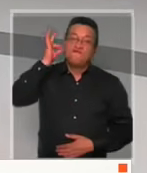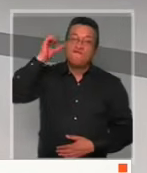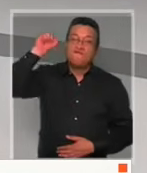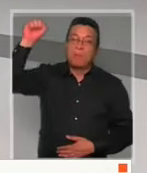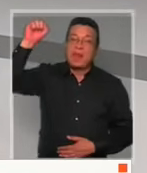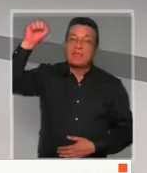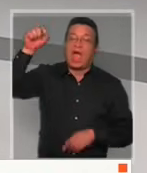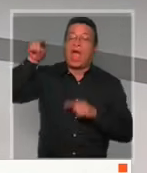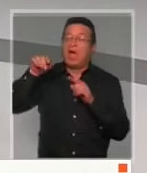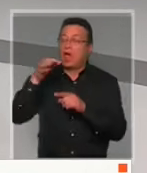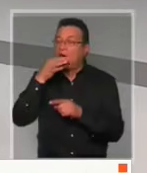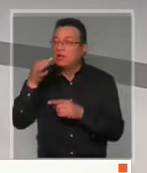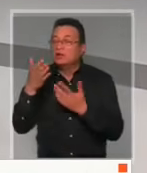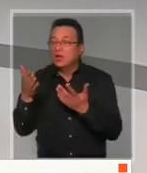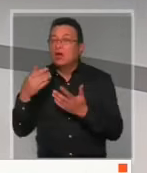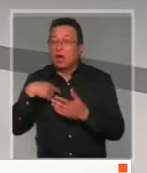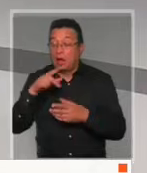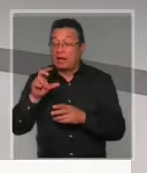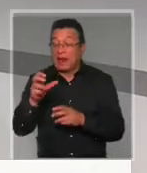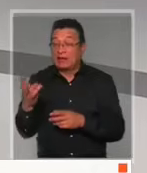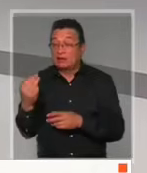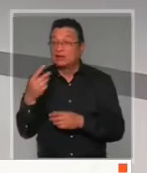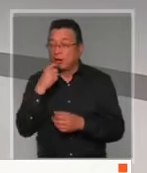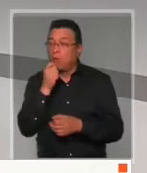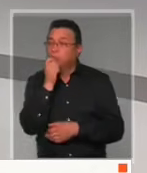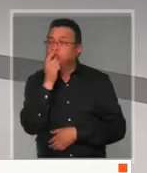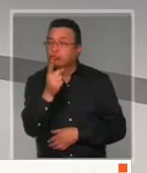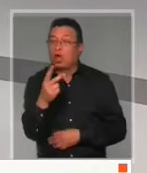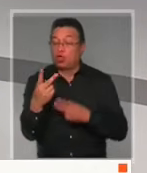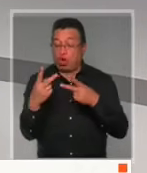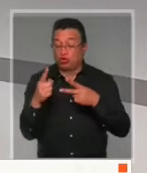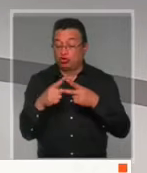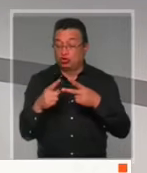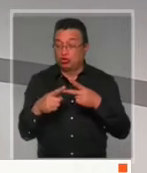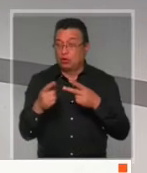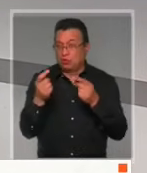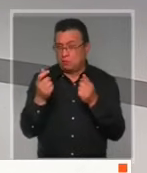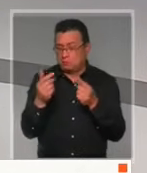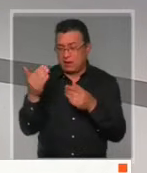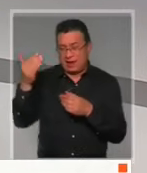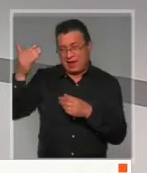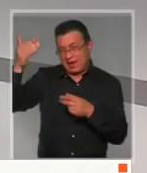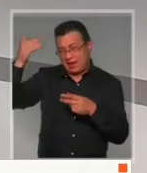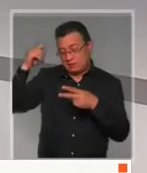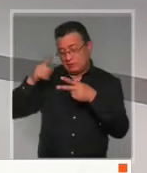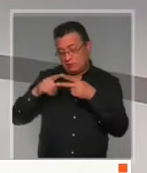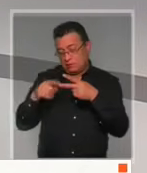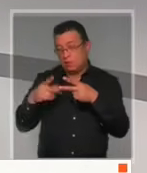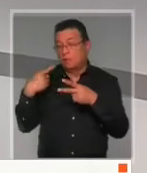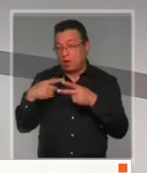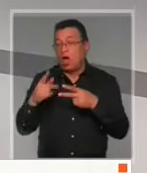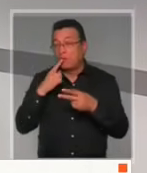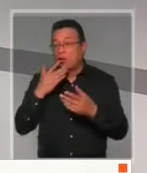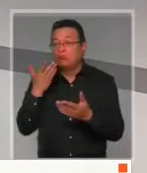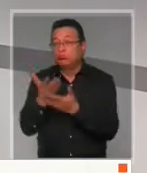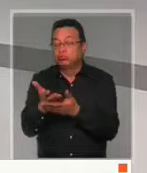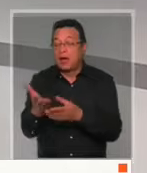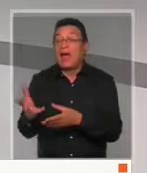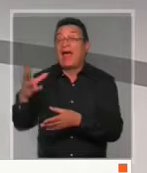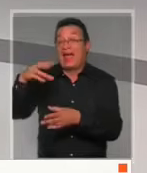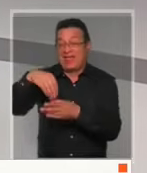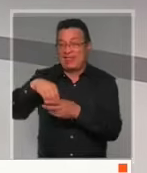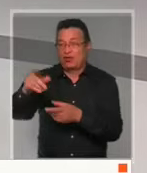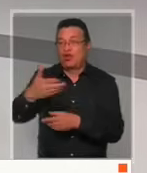conocimos y dimos cuenta también aquí en Tele 13 de una denuncia, de dos denuncias igual que venían de hace bastante tiempo que se vieron al interior de